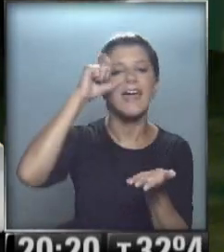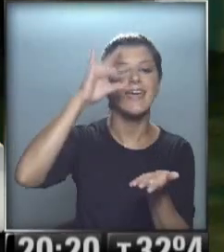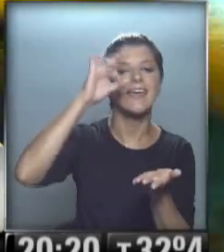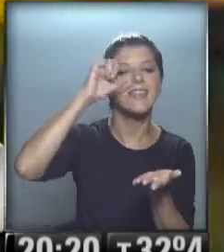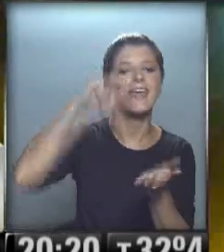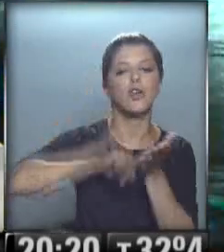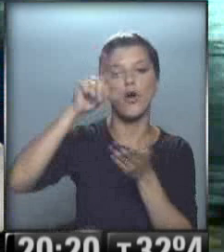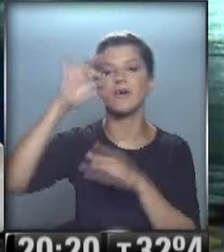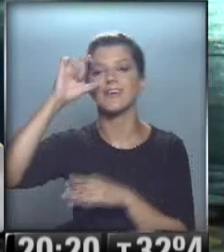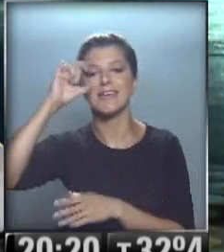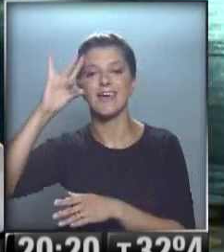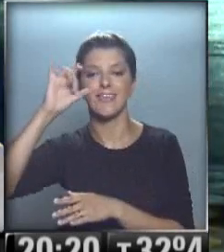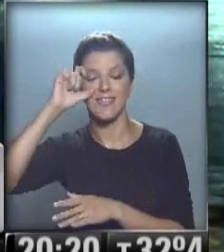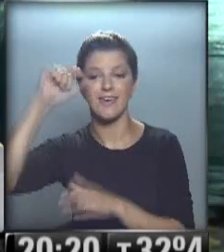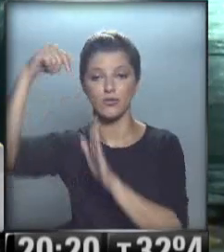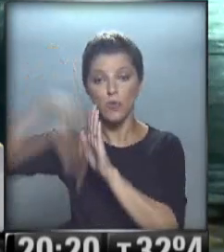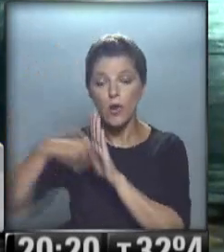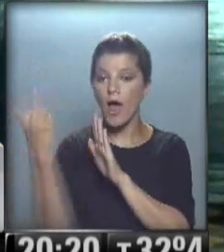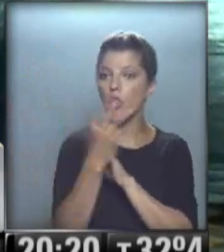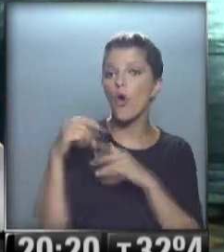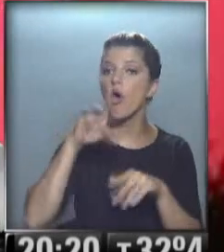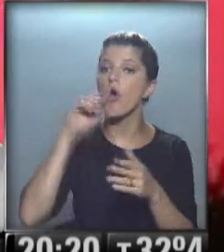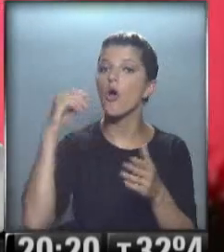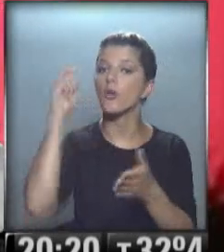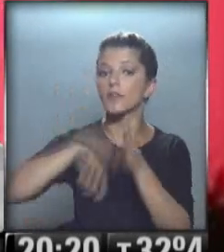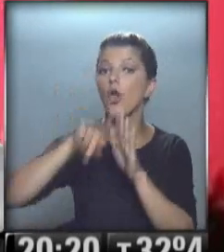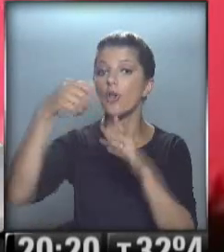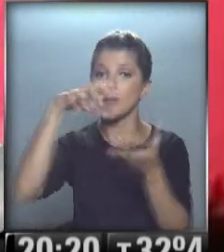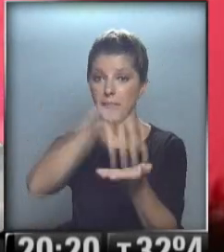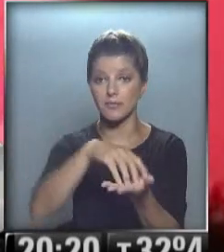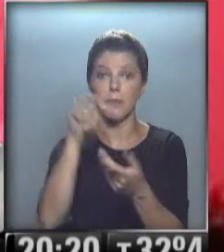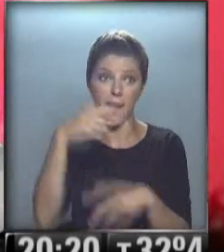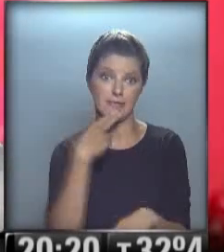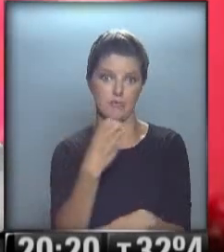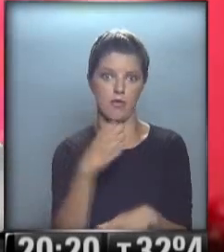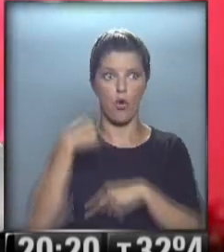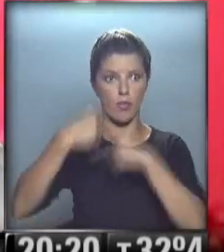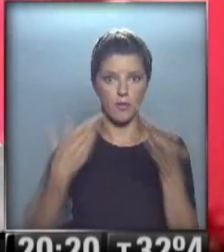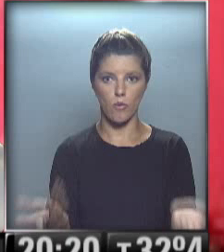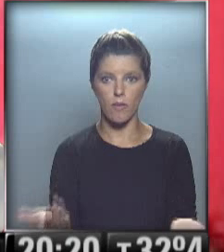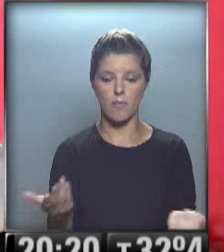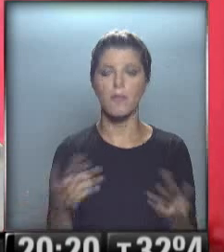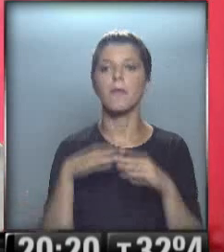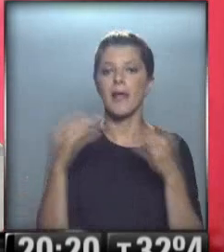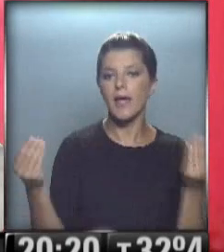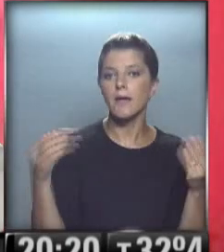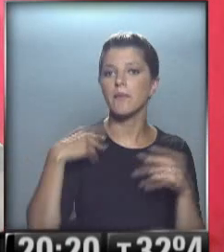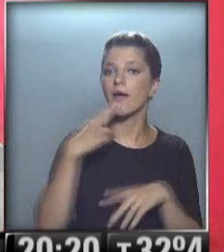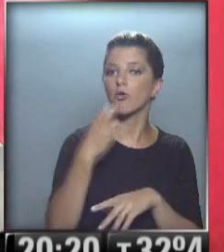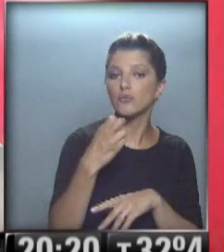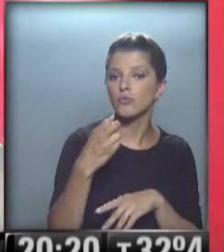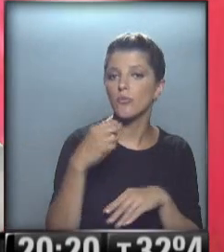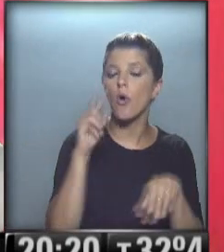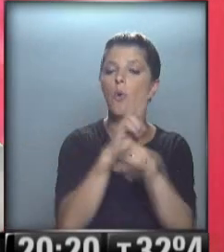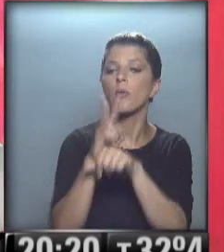cooperativas existentes para garantizar la restitución del servicio. Para limitar el consumo y evitar más cortes, se